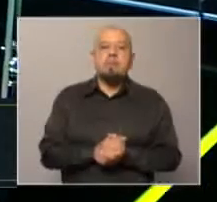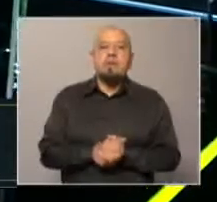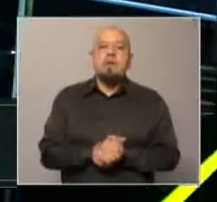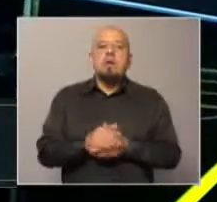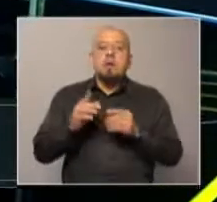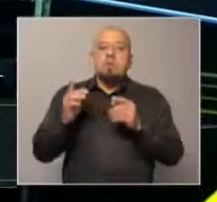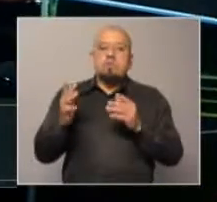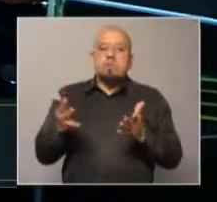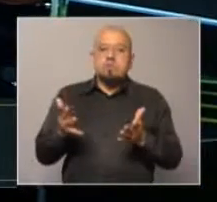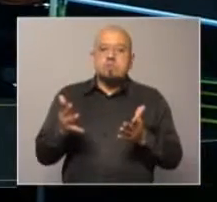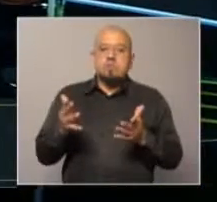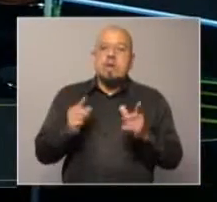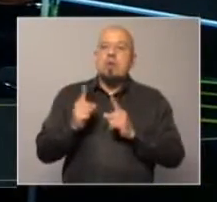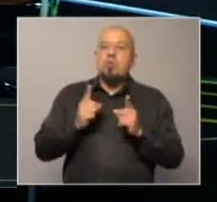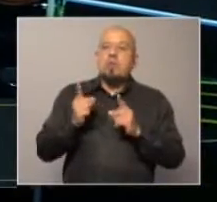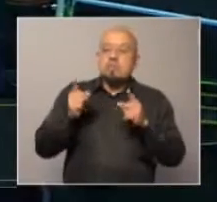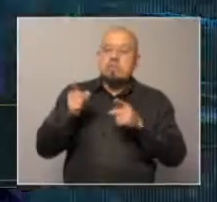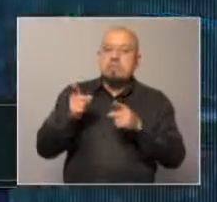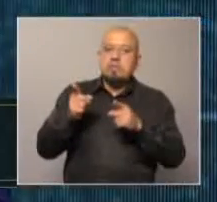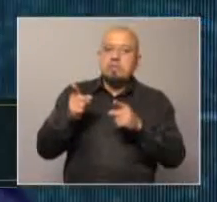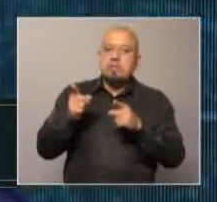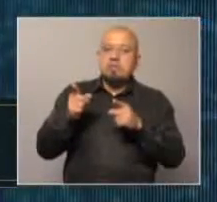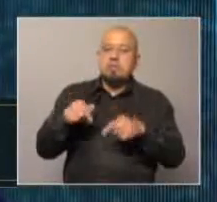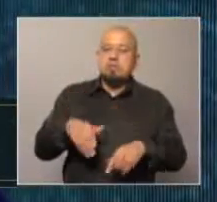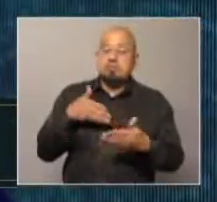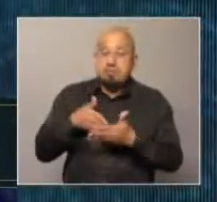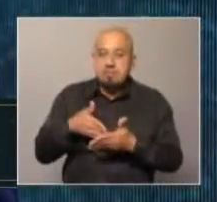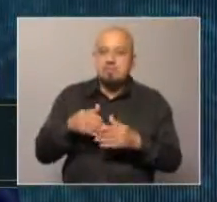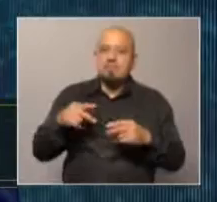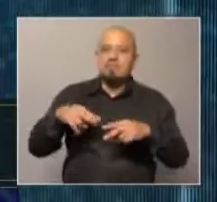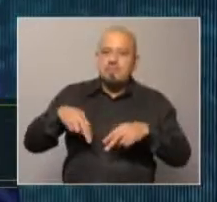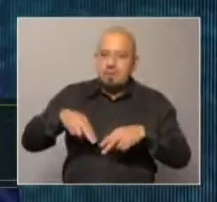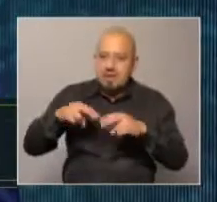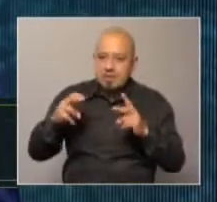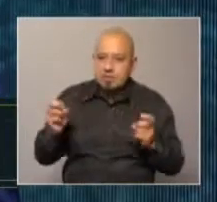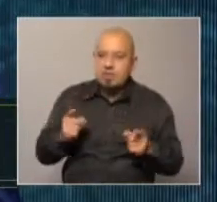Algunas investigaciones tuyas, estoy trabado hoy, disculpen,